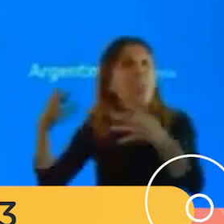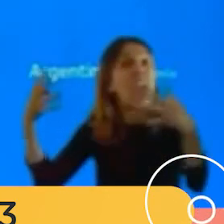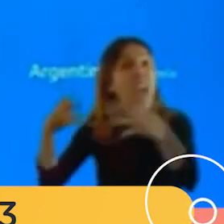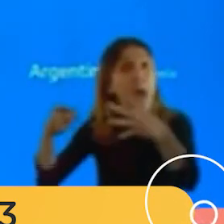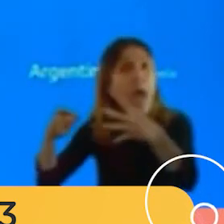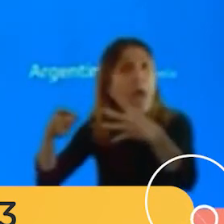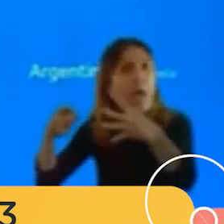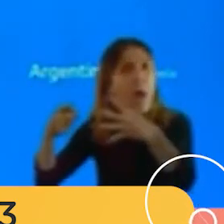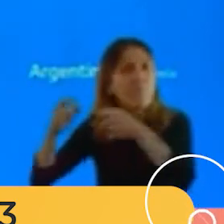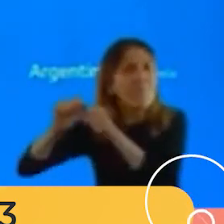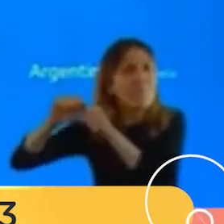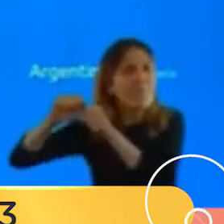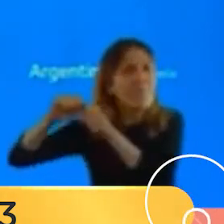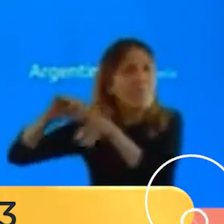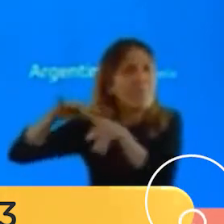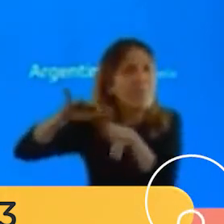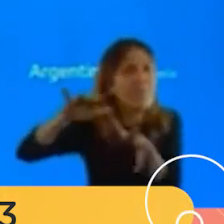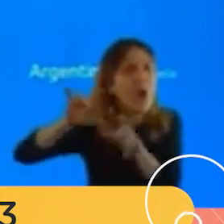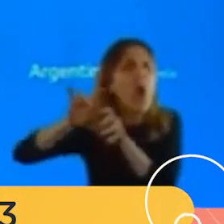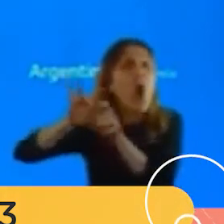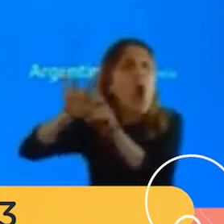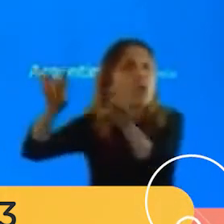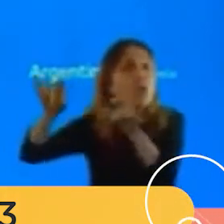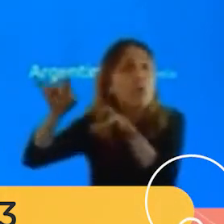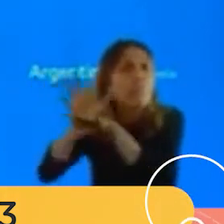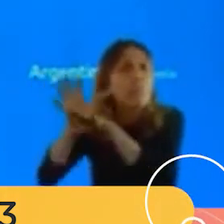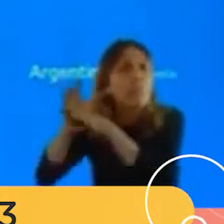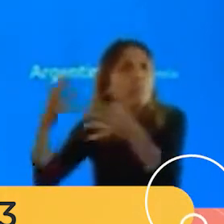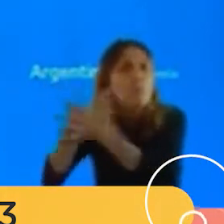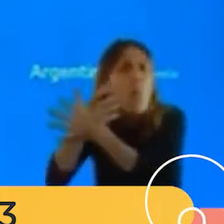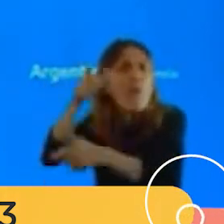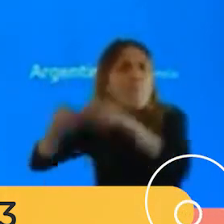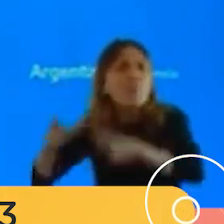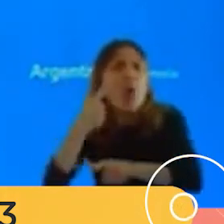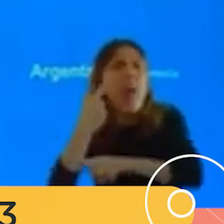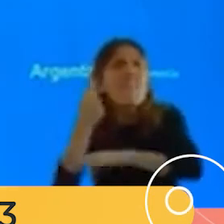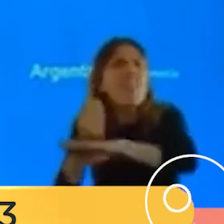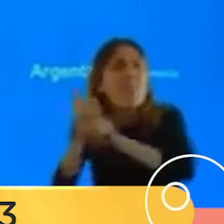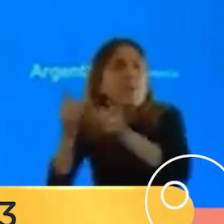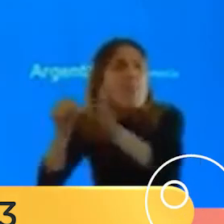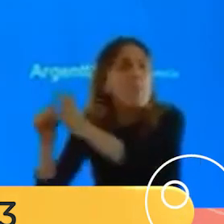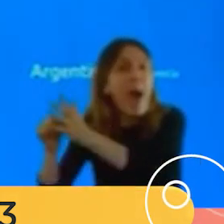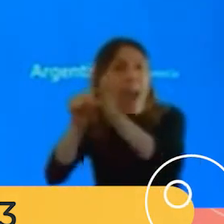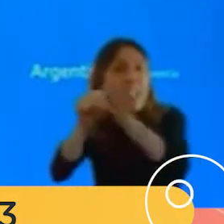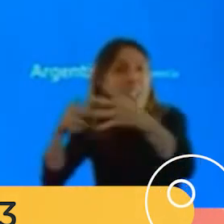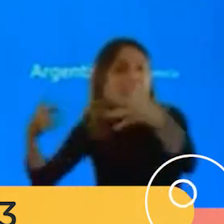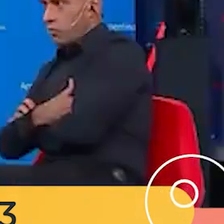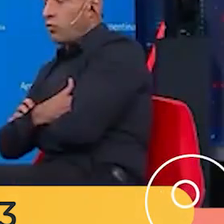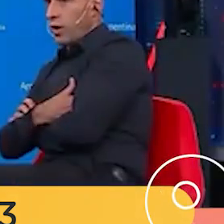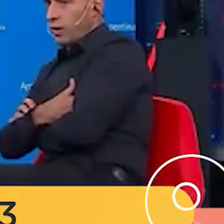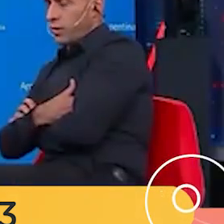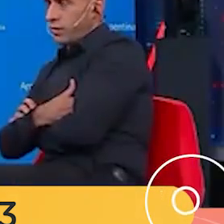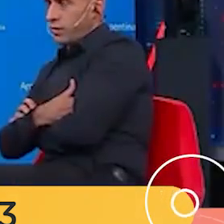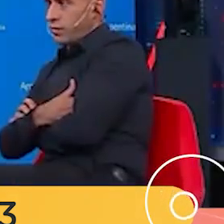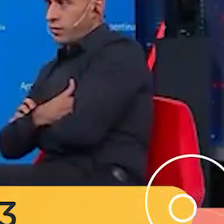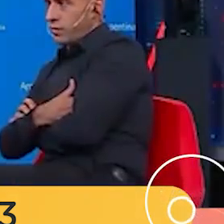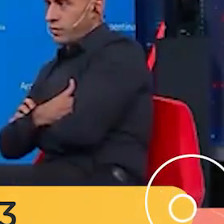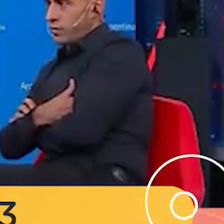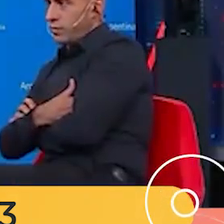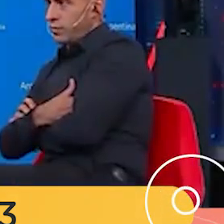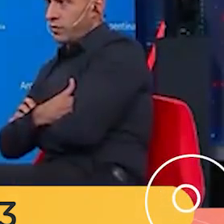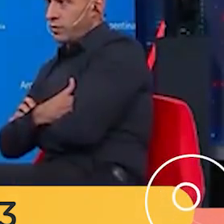a invitarlos a hablar con el presidente y la policía dice no hecho grave muy gracionalmente